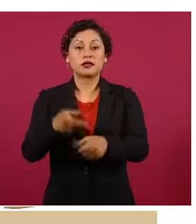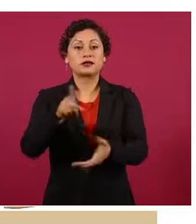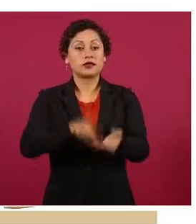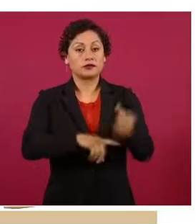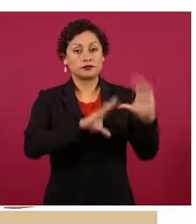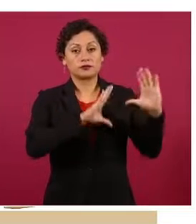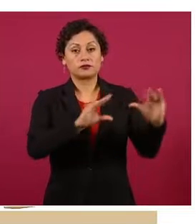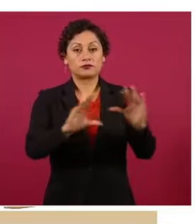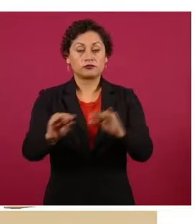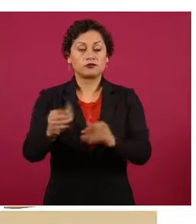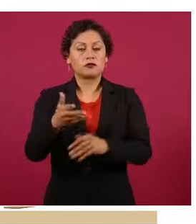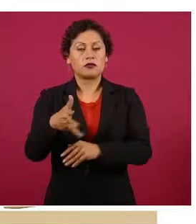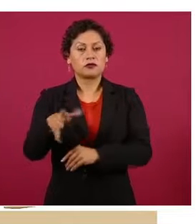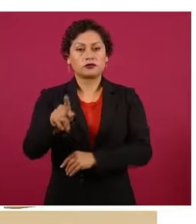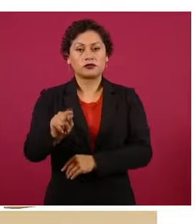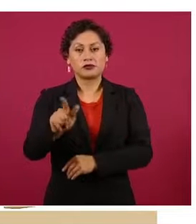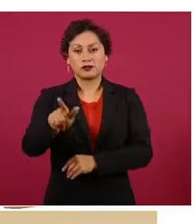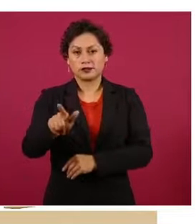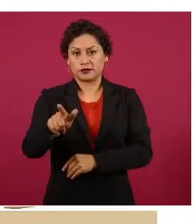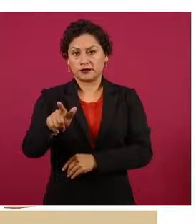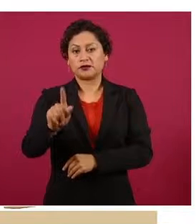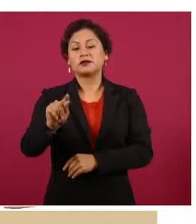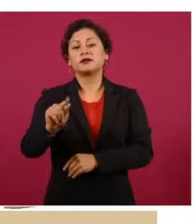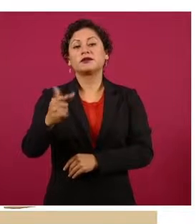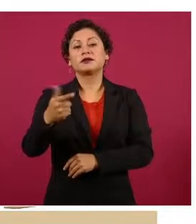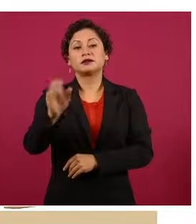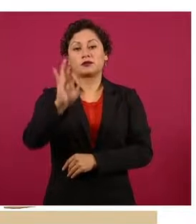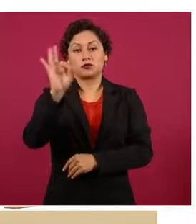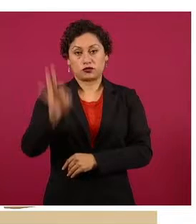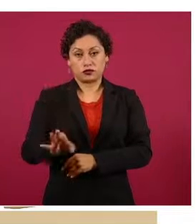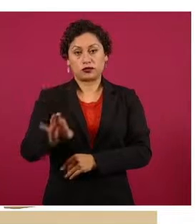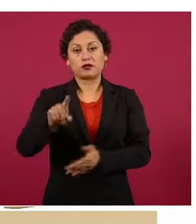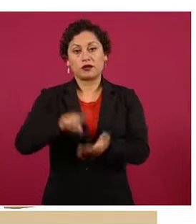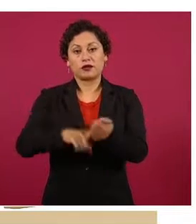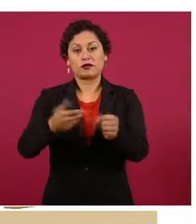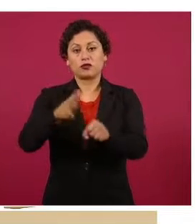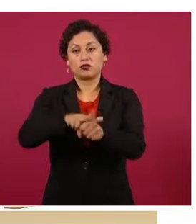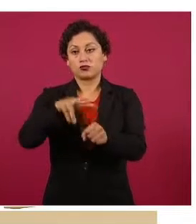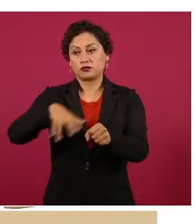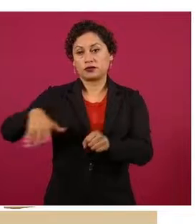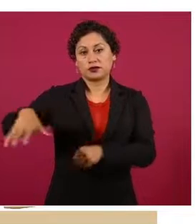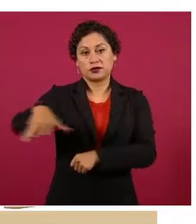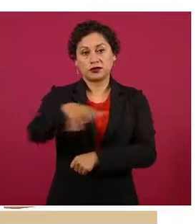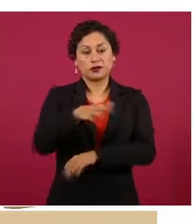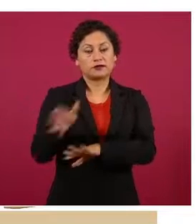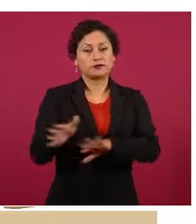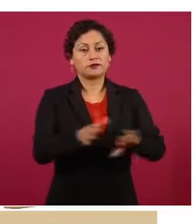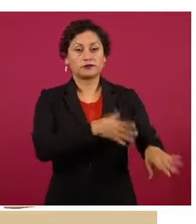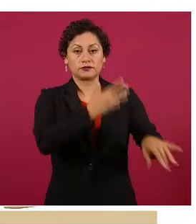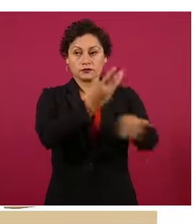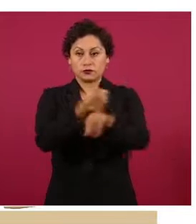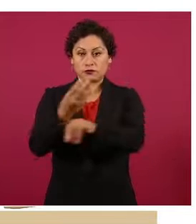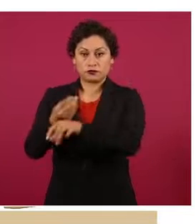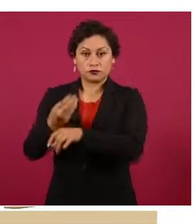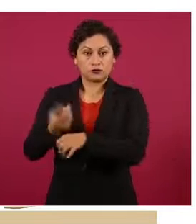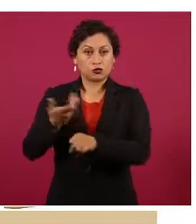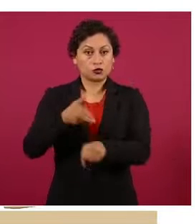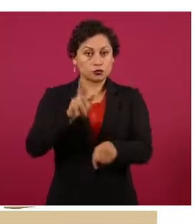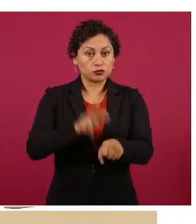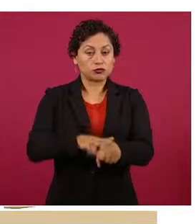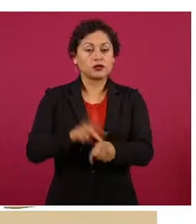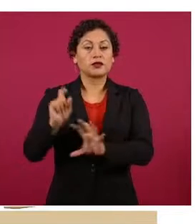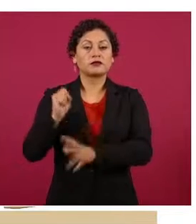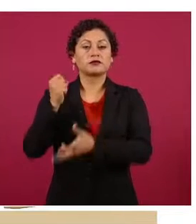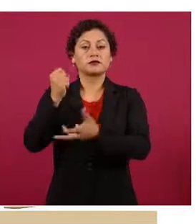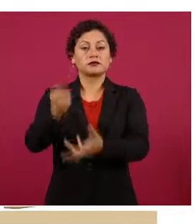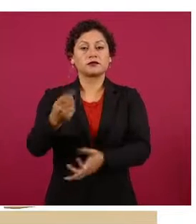como 77% en las unidades de salud. De obras de infraestructura y rehabilitación de unidades médicas, se ha invertido un